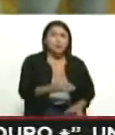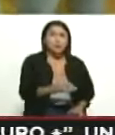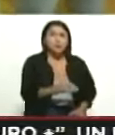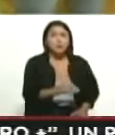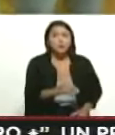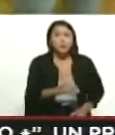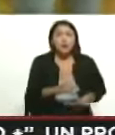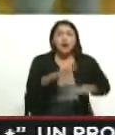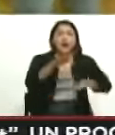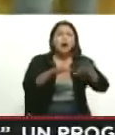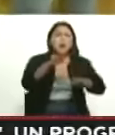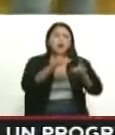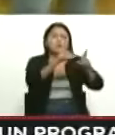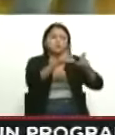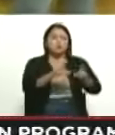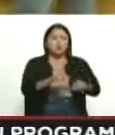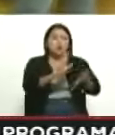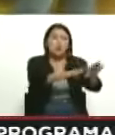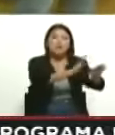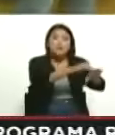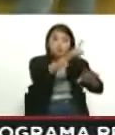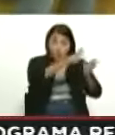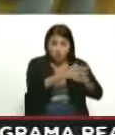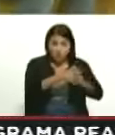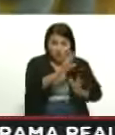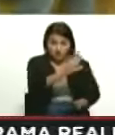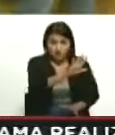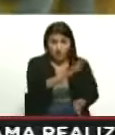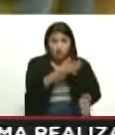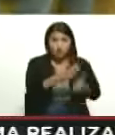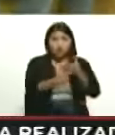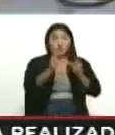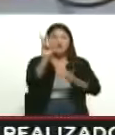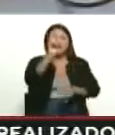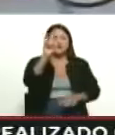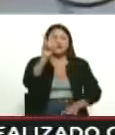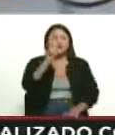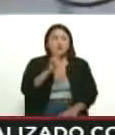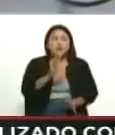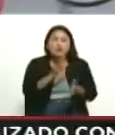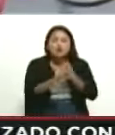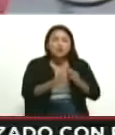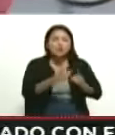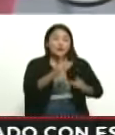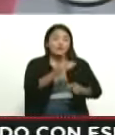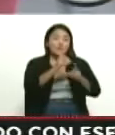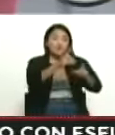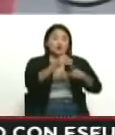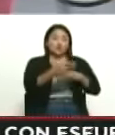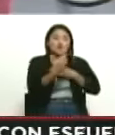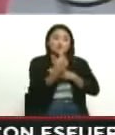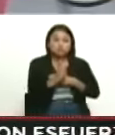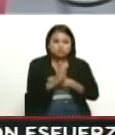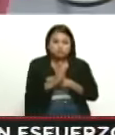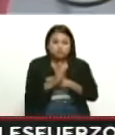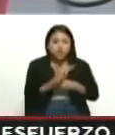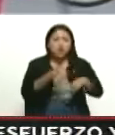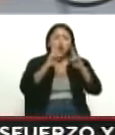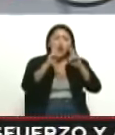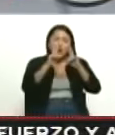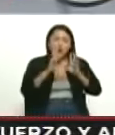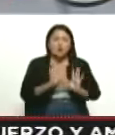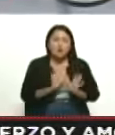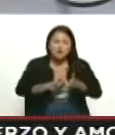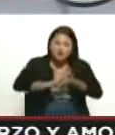tomar algunas decisiones con respecto a Venezuela y respecto a las sanciones. Ojalá las tomen. Primero